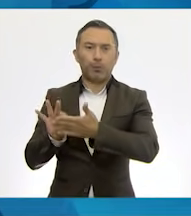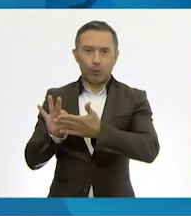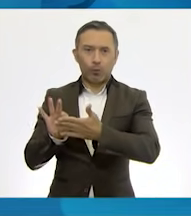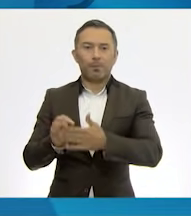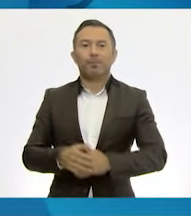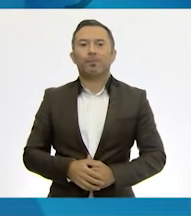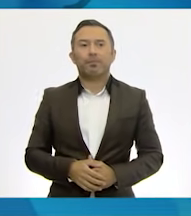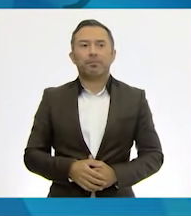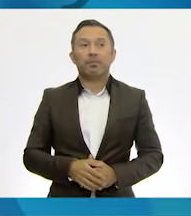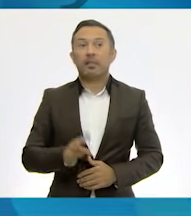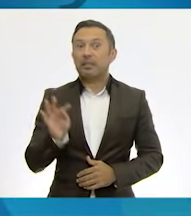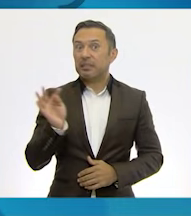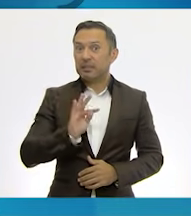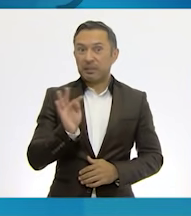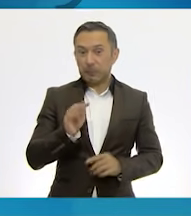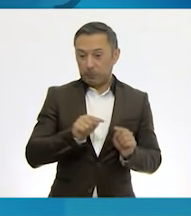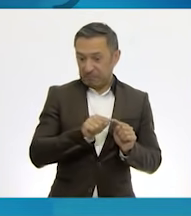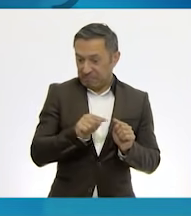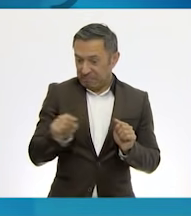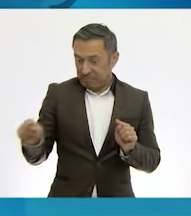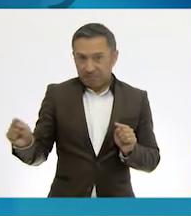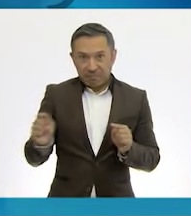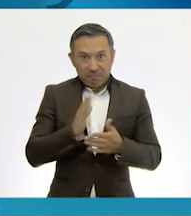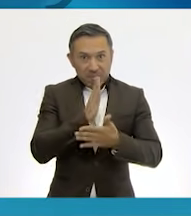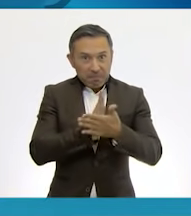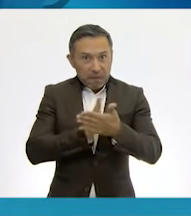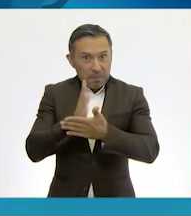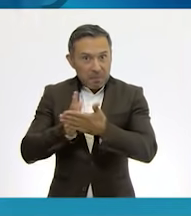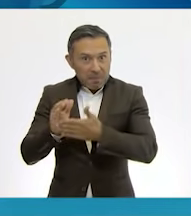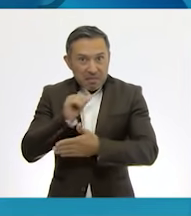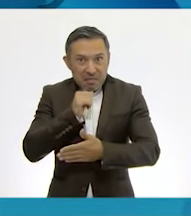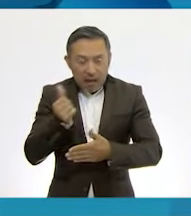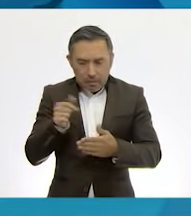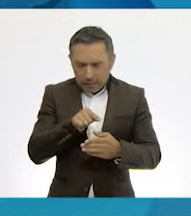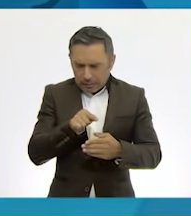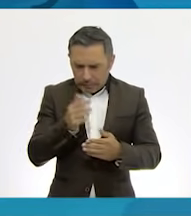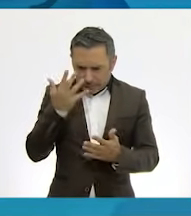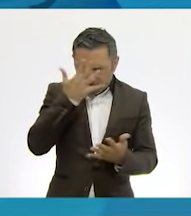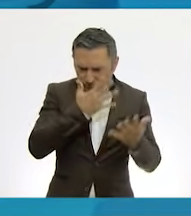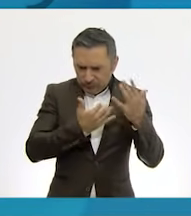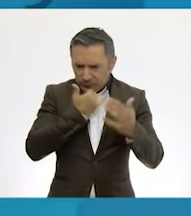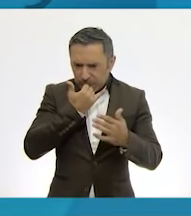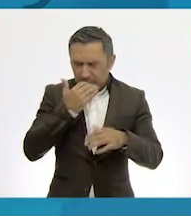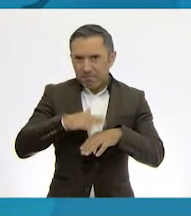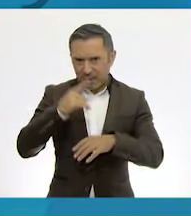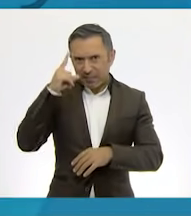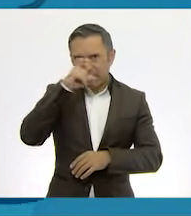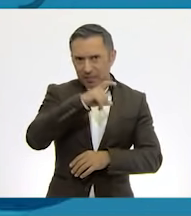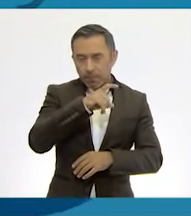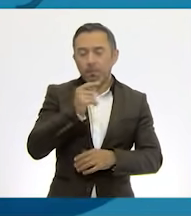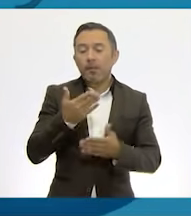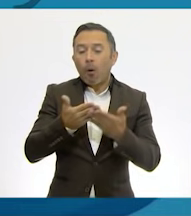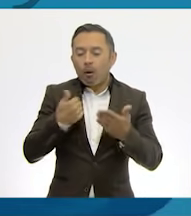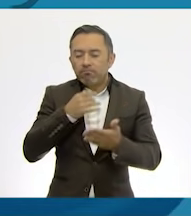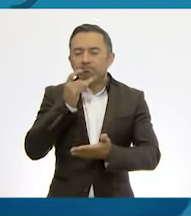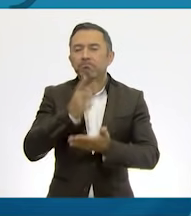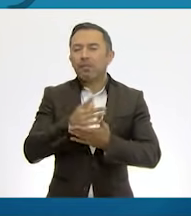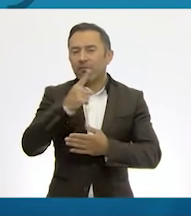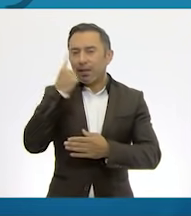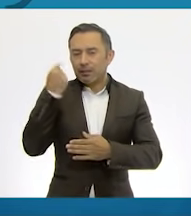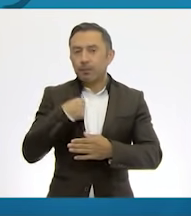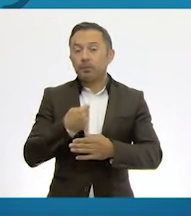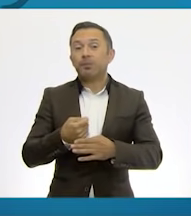dividida sería un poco más complicado, sin embargo, ahora sabemos que tomamos el denominador y eso indica en cuántas partes